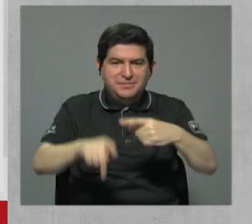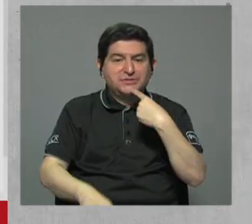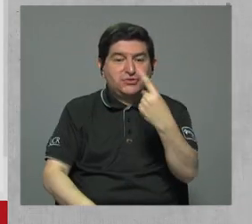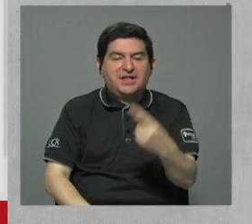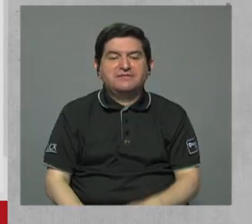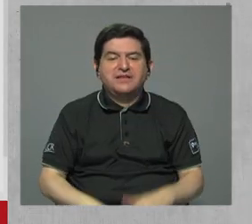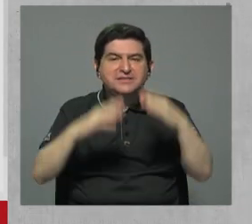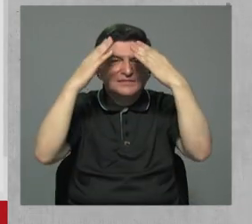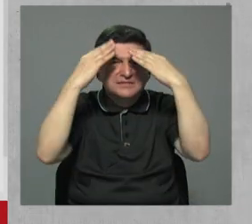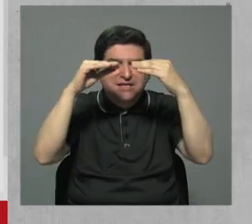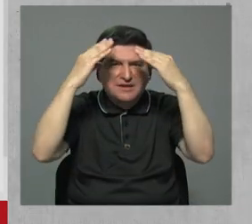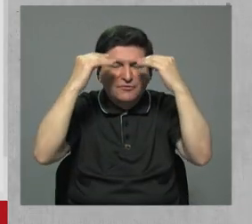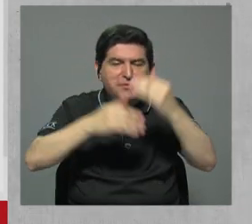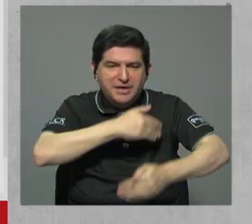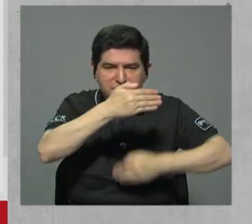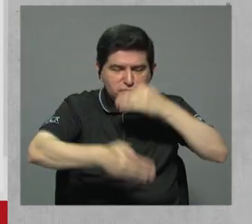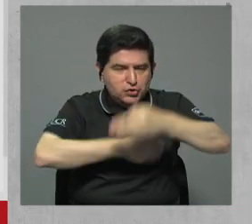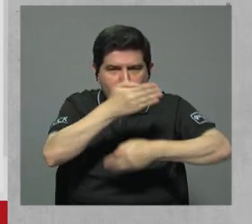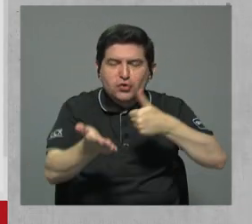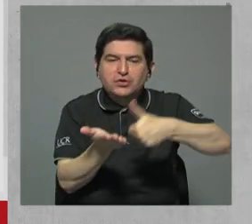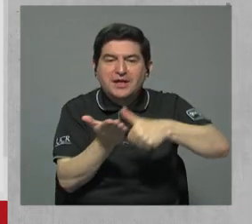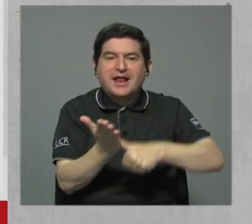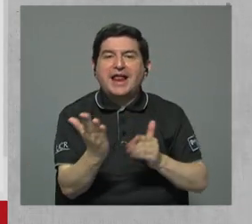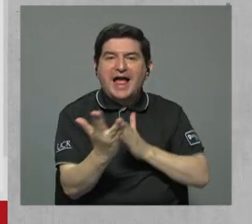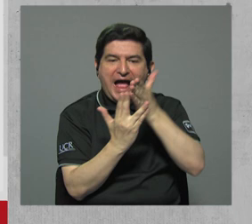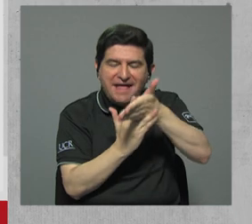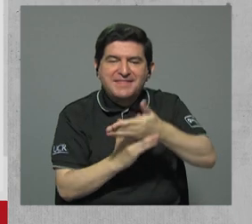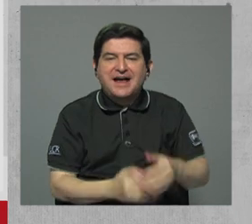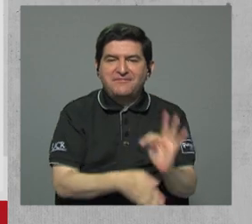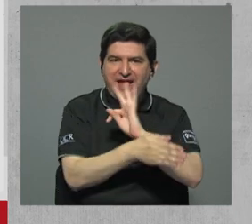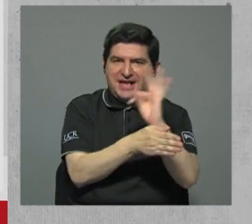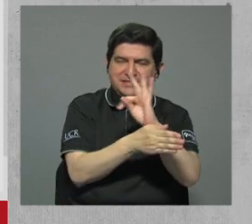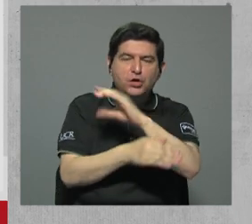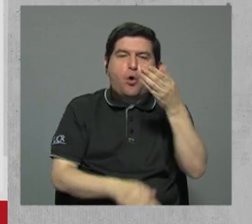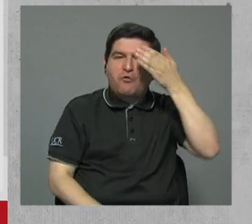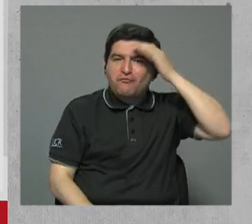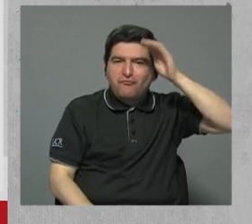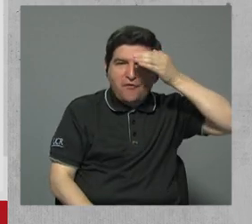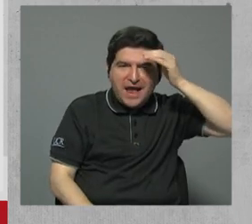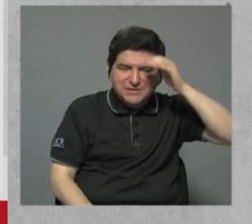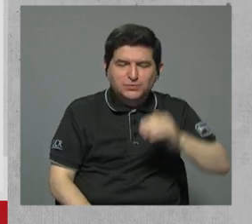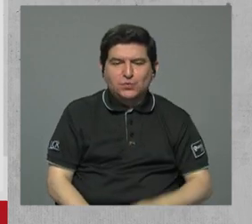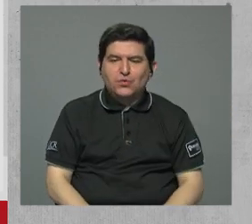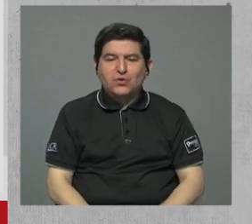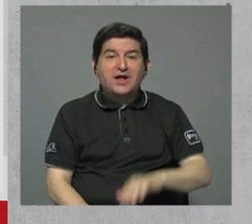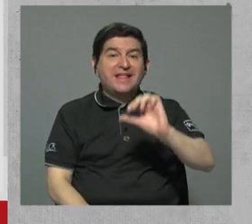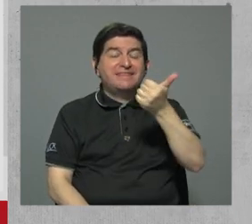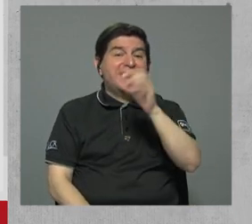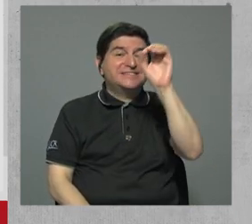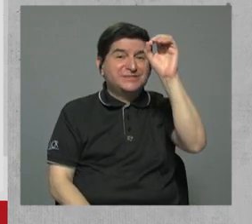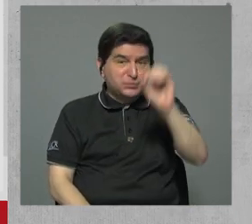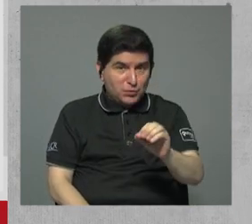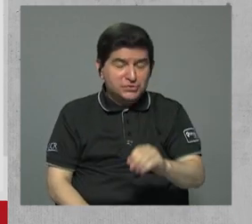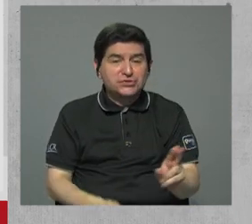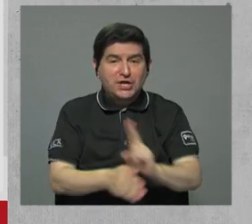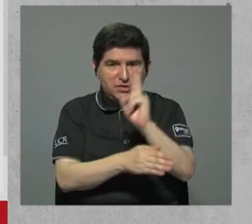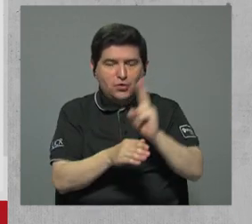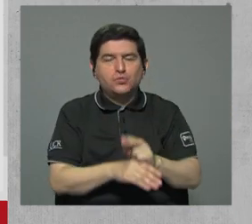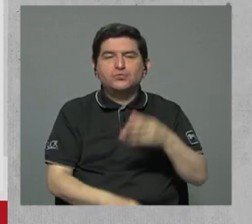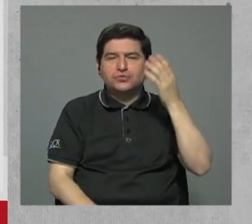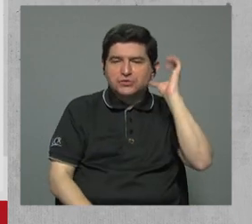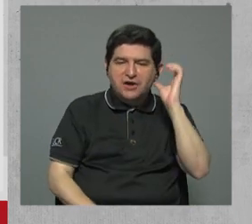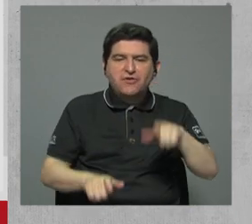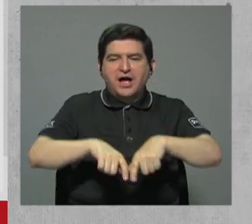que se informan del proceso electoral a través de televisión y Facebook, mientras que un 10% utiliza